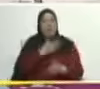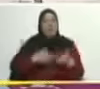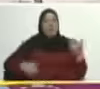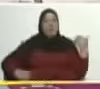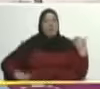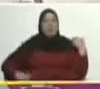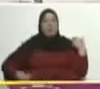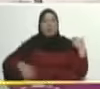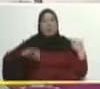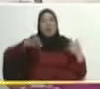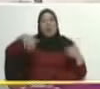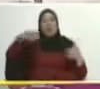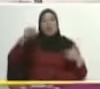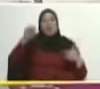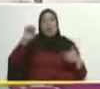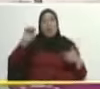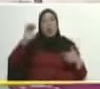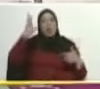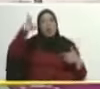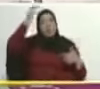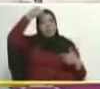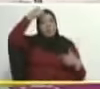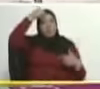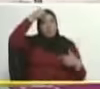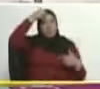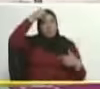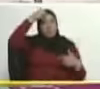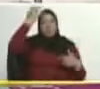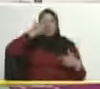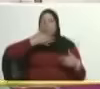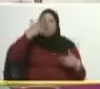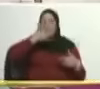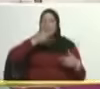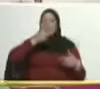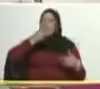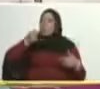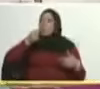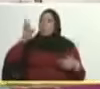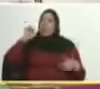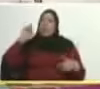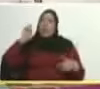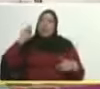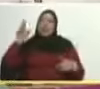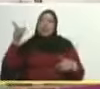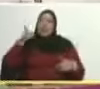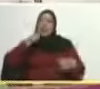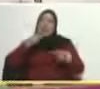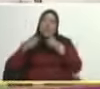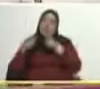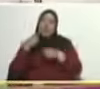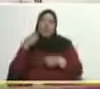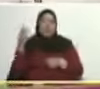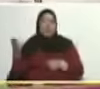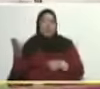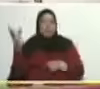para mostrársela, donde un periodista en una radio le pregunta al presidente Biden,